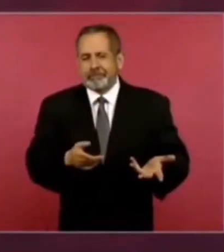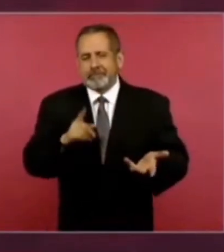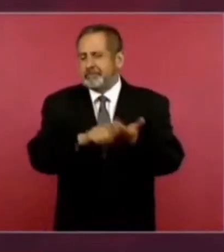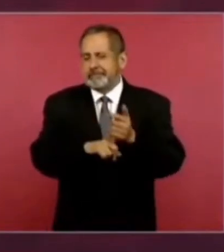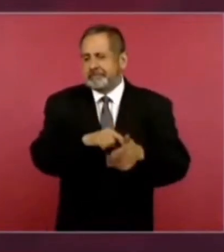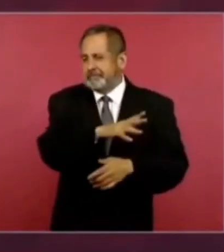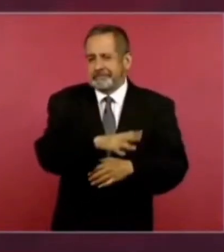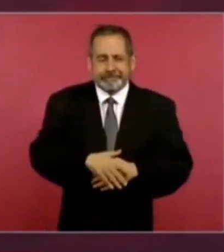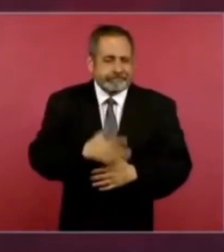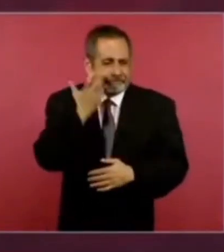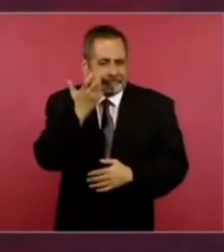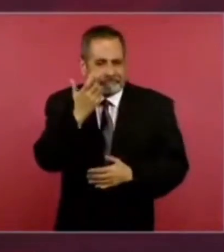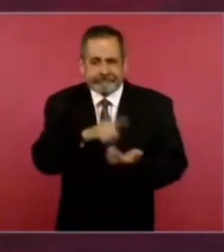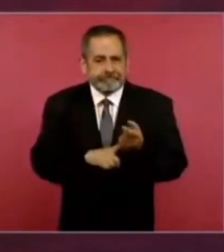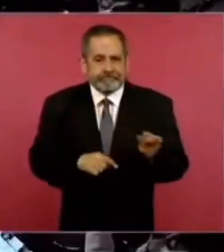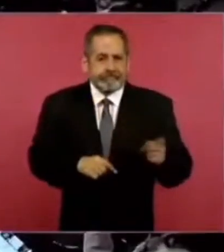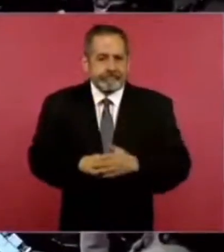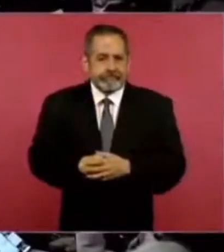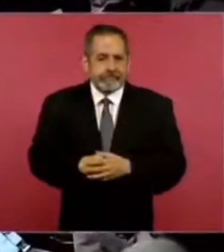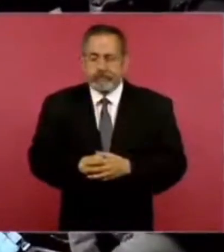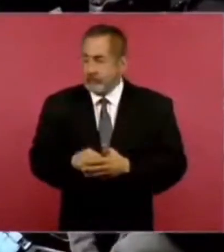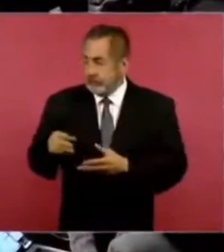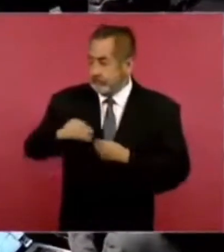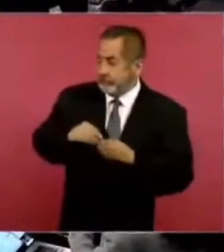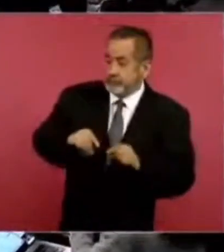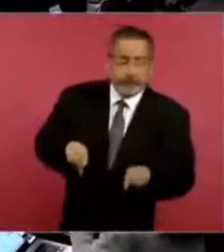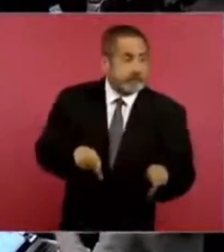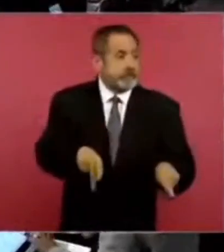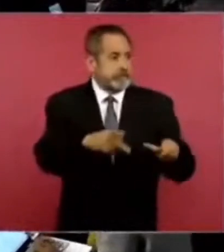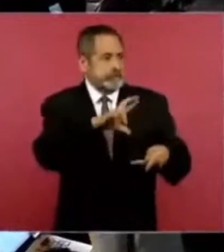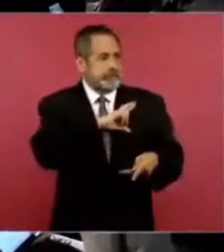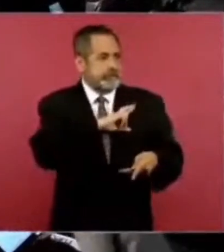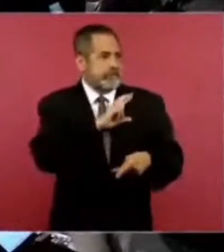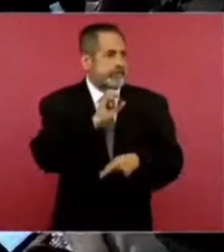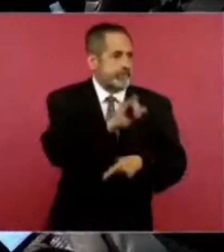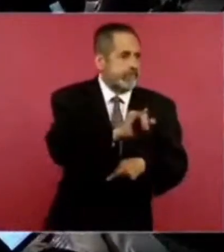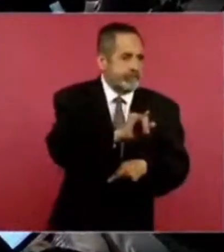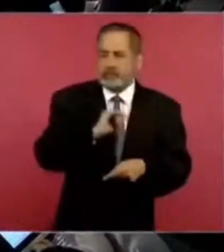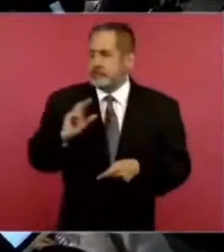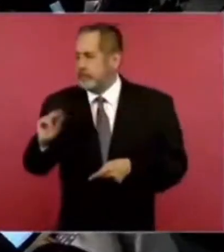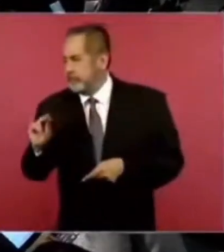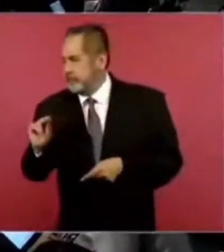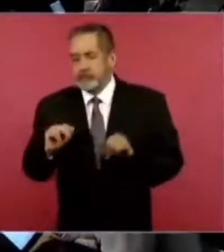de Porfirio Díaz compra a las empresas los bonos, esos bonos